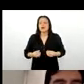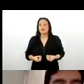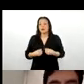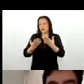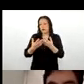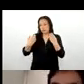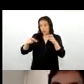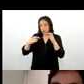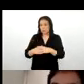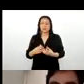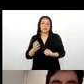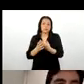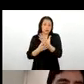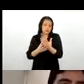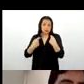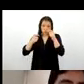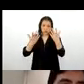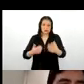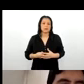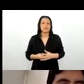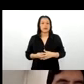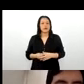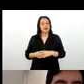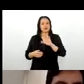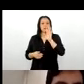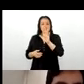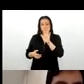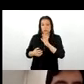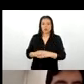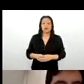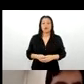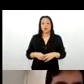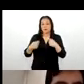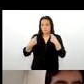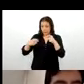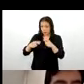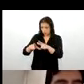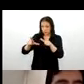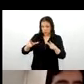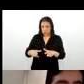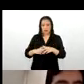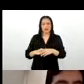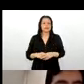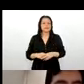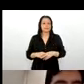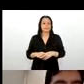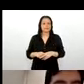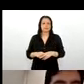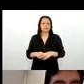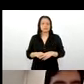derecho o planta turística, tenemos cinco concesiones, cinco albergues, ¿no? Tenemos